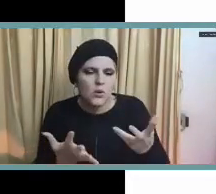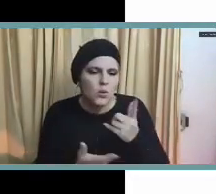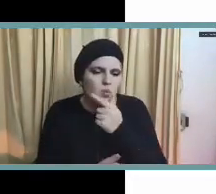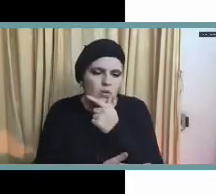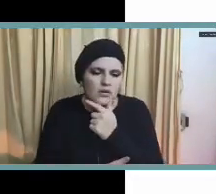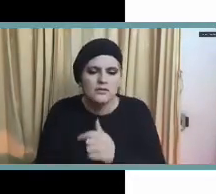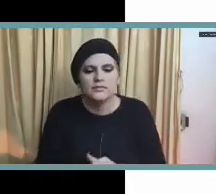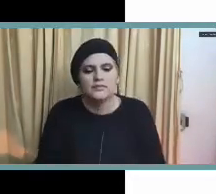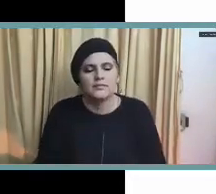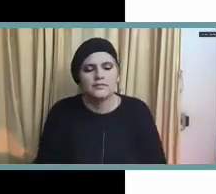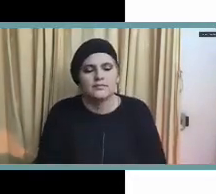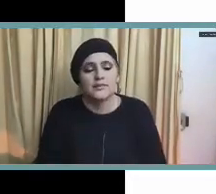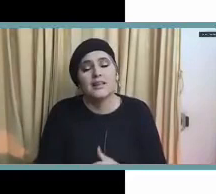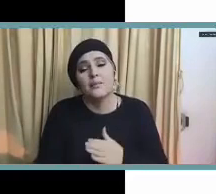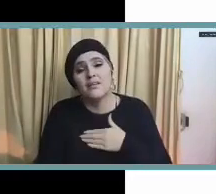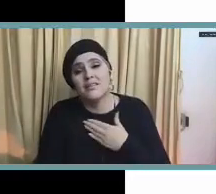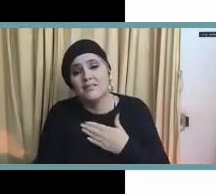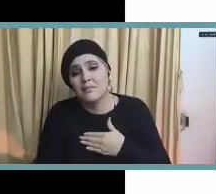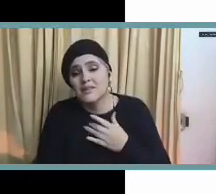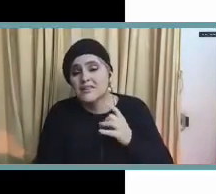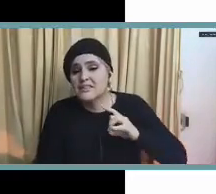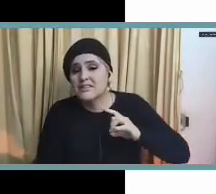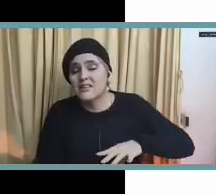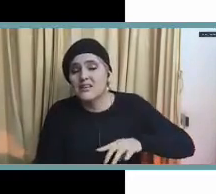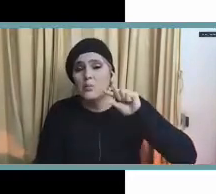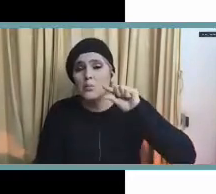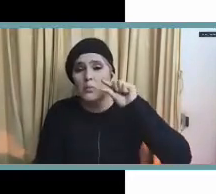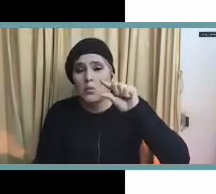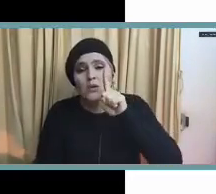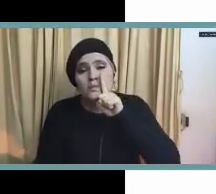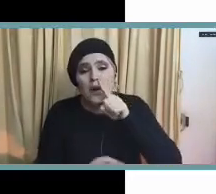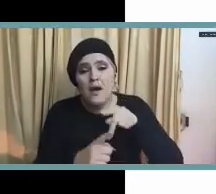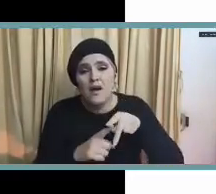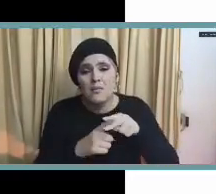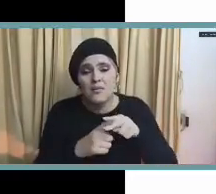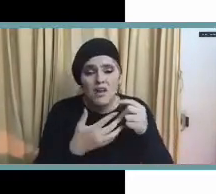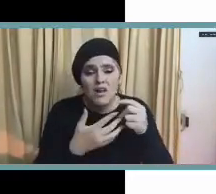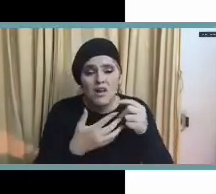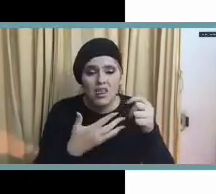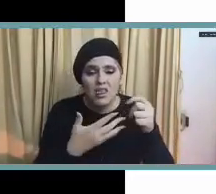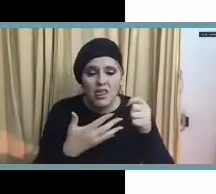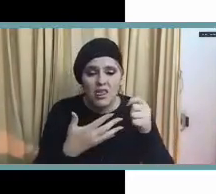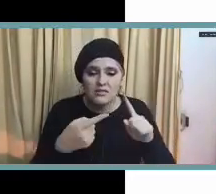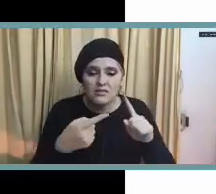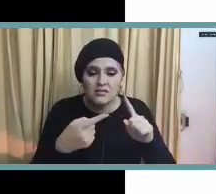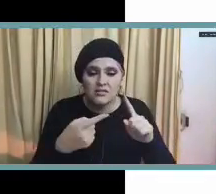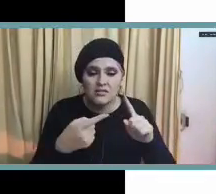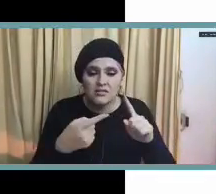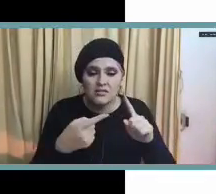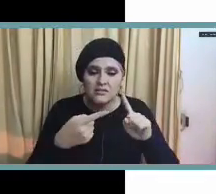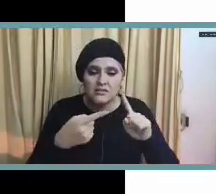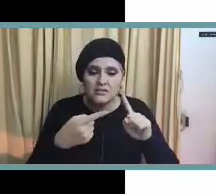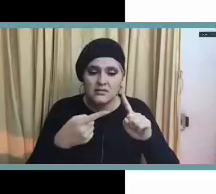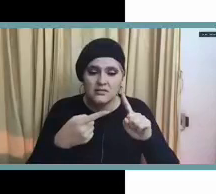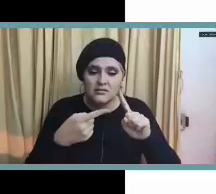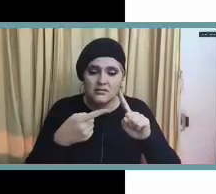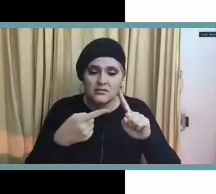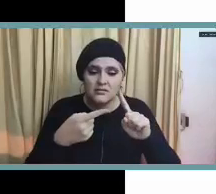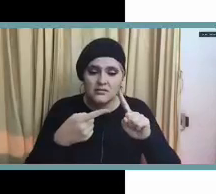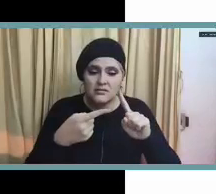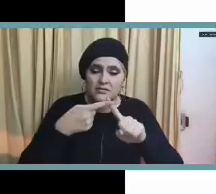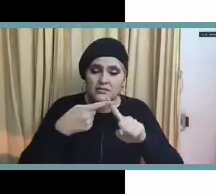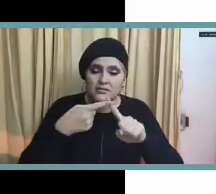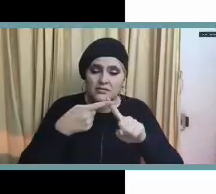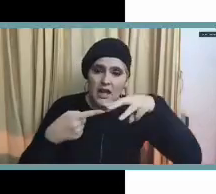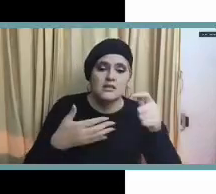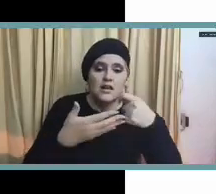Lamentablemente en Chile tenemos bastante pocas herramientas validadas. Tenemos el MChat RF, que lo validó la doctora Coelho